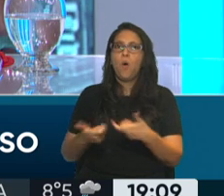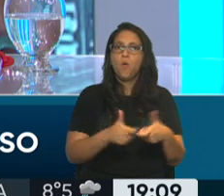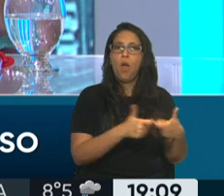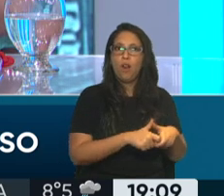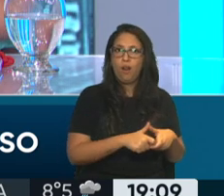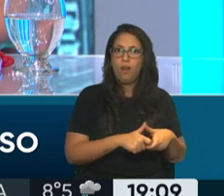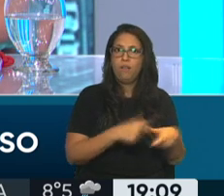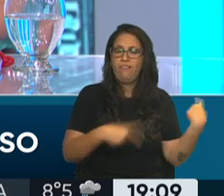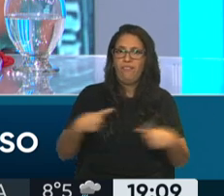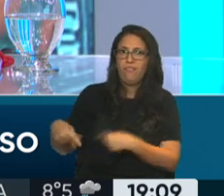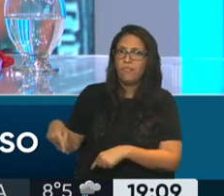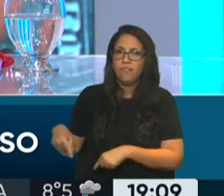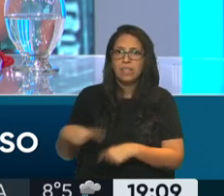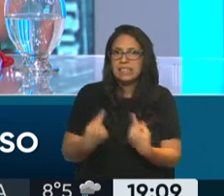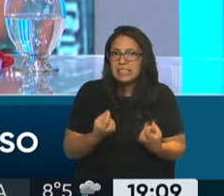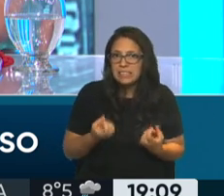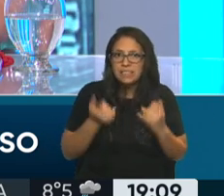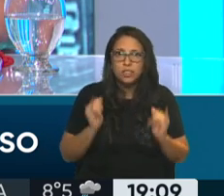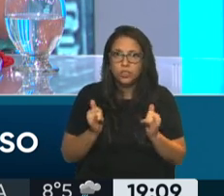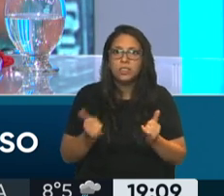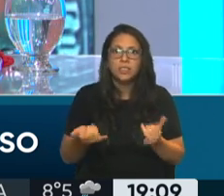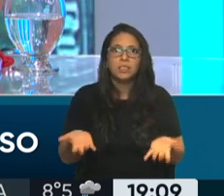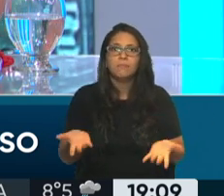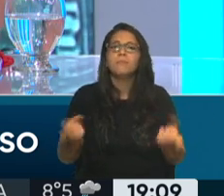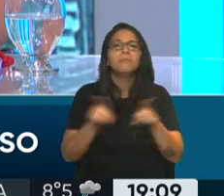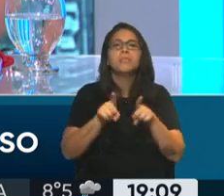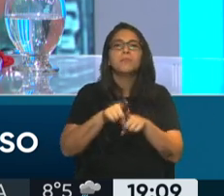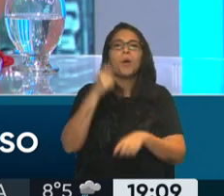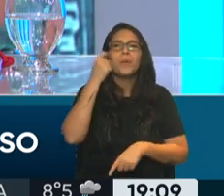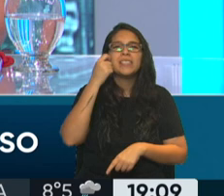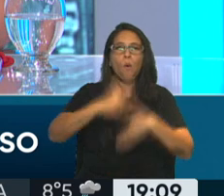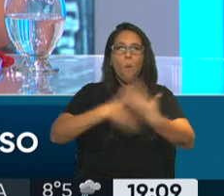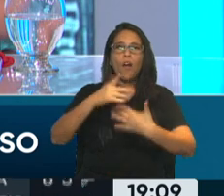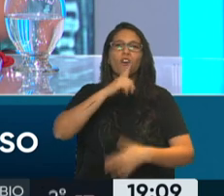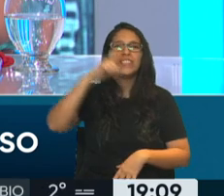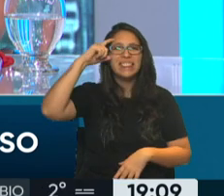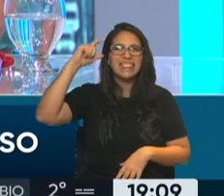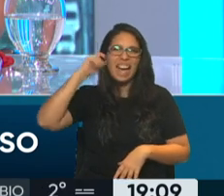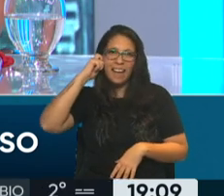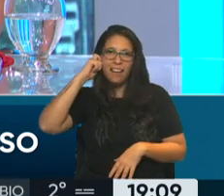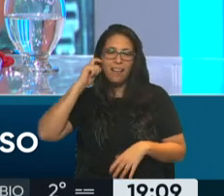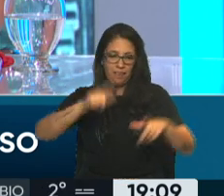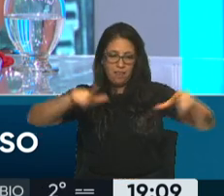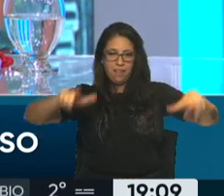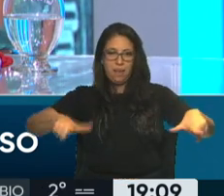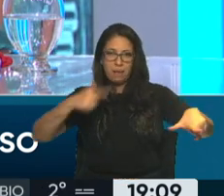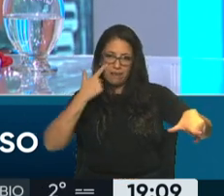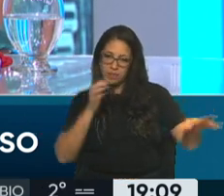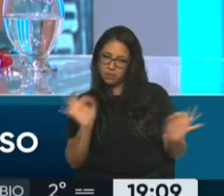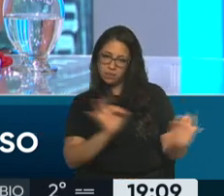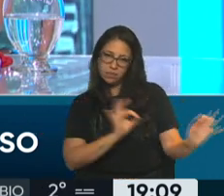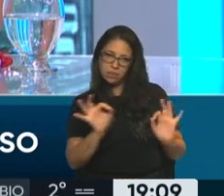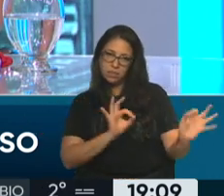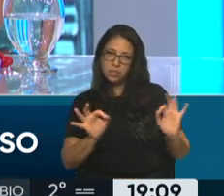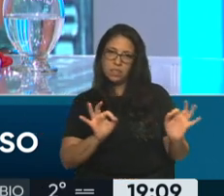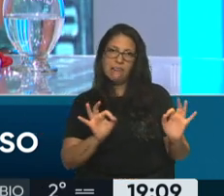fuerza política y que son necesarias justamente como te imaginas como en el tej para reagrupar y ver ahí con Cuáles leyes